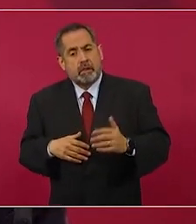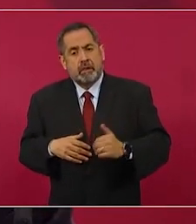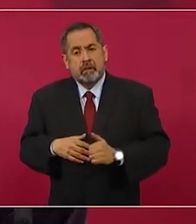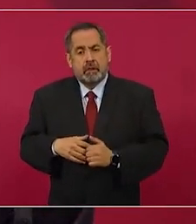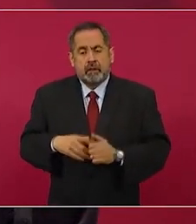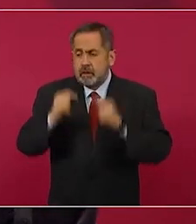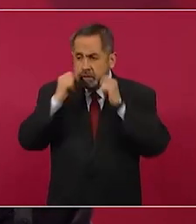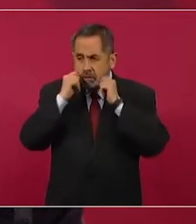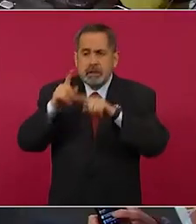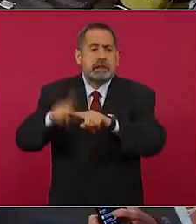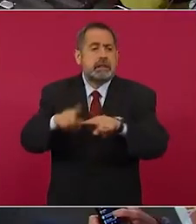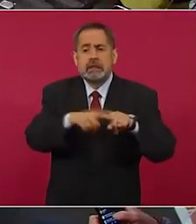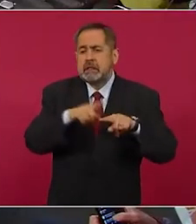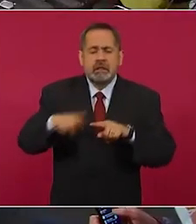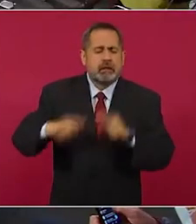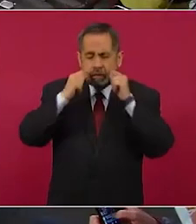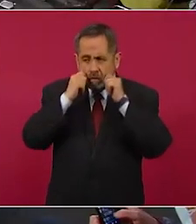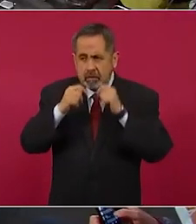sea quien sea.